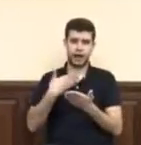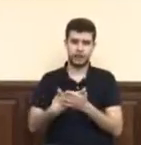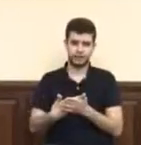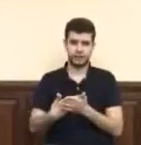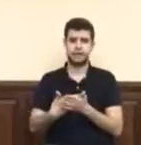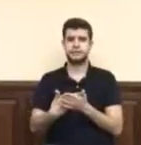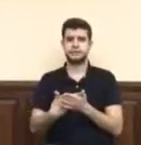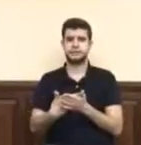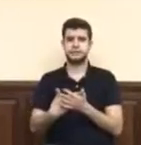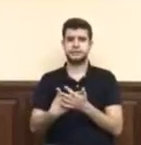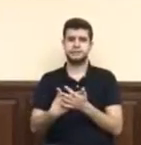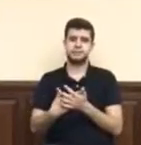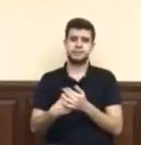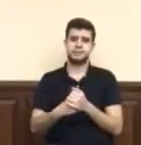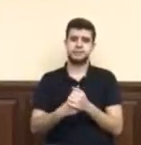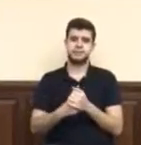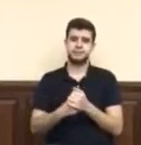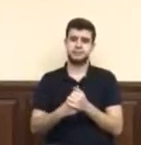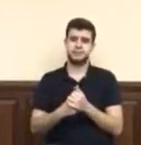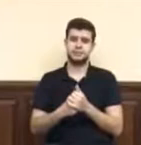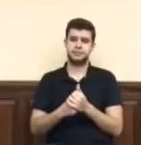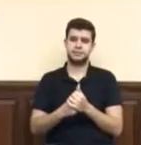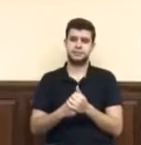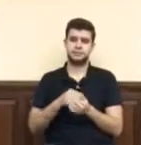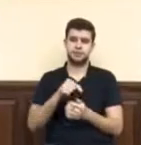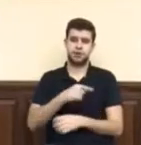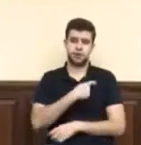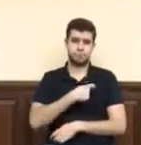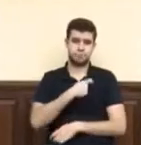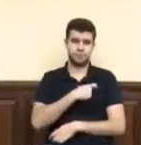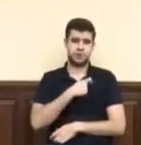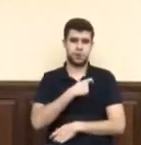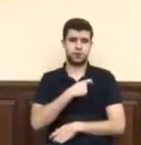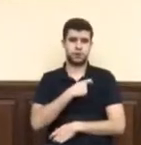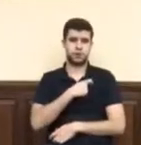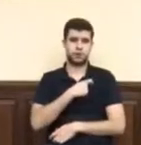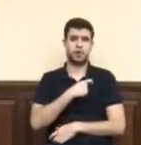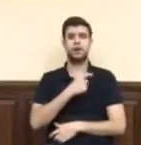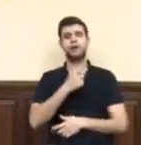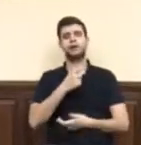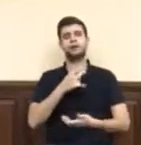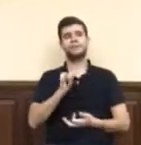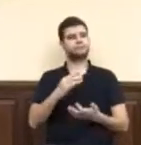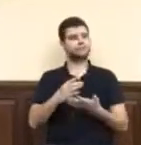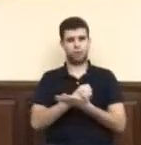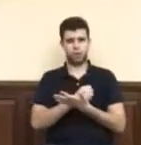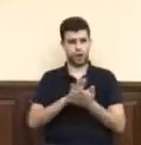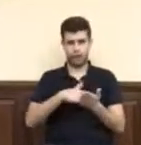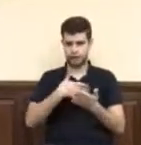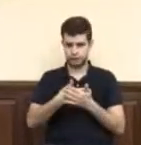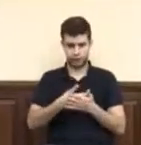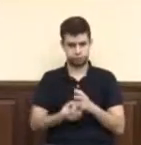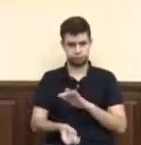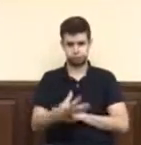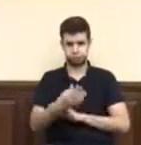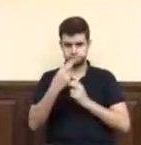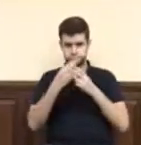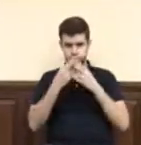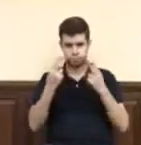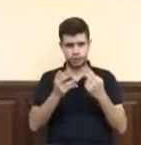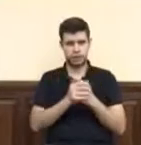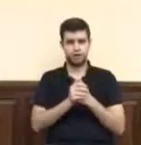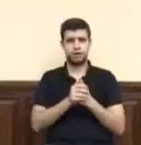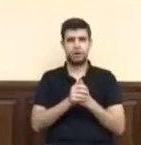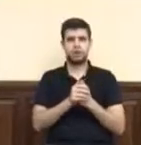reuniones celebradas por esta comisión, que se hagan públicas todas las actas y también pues